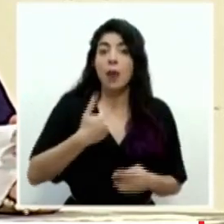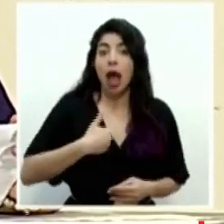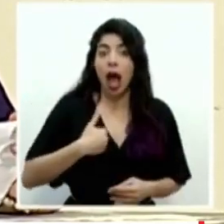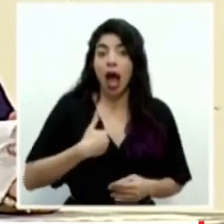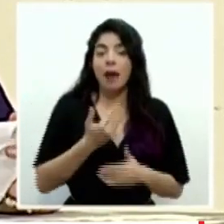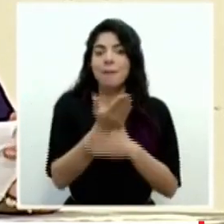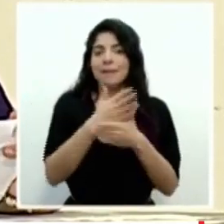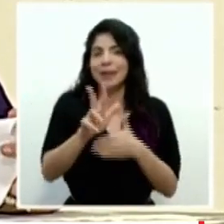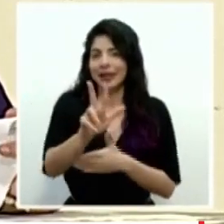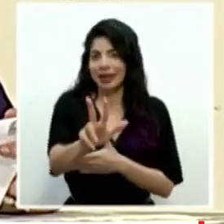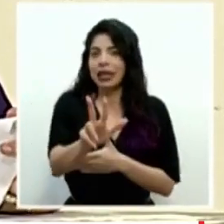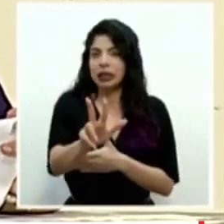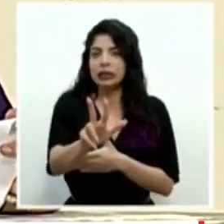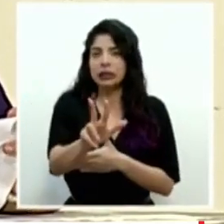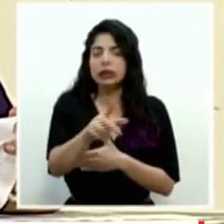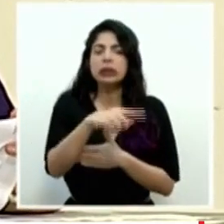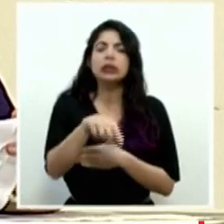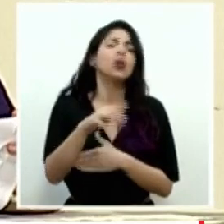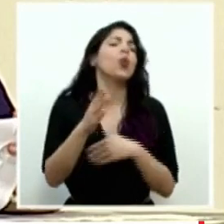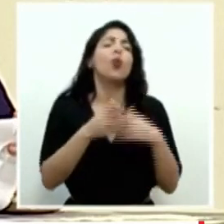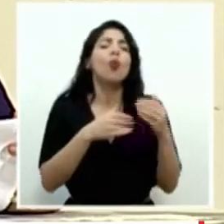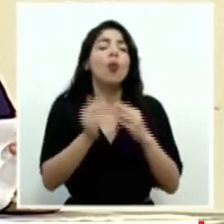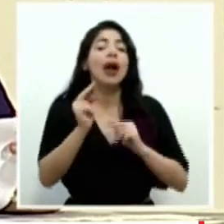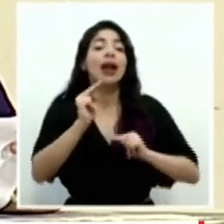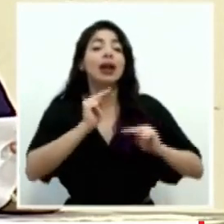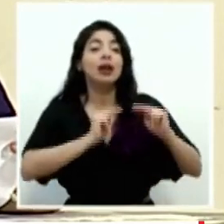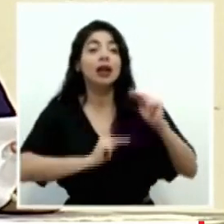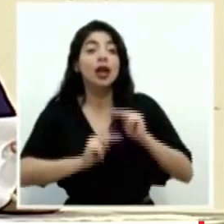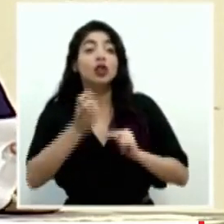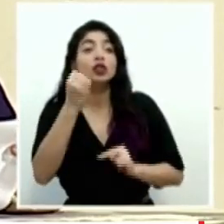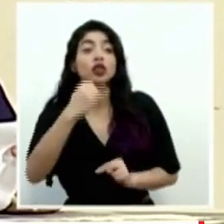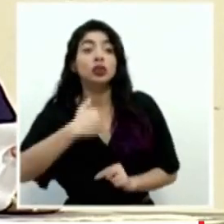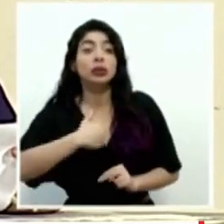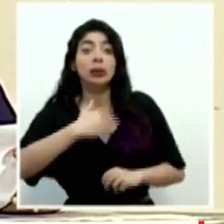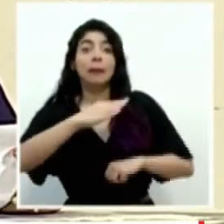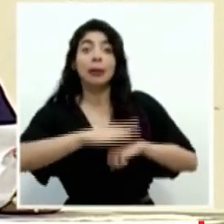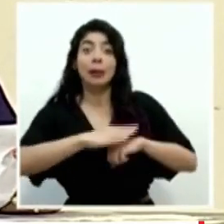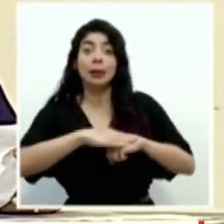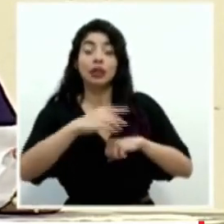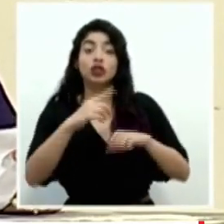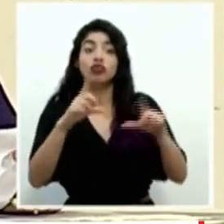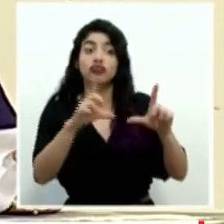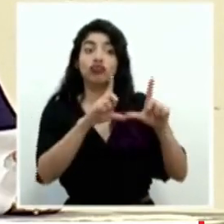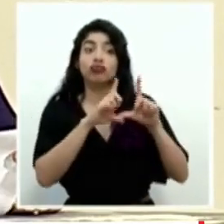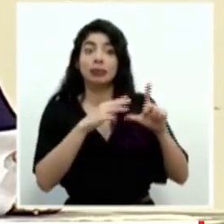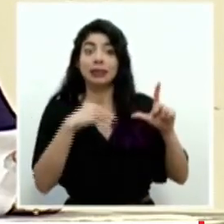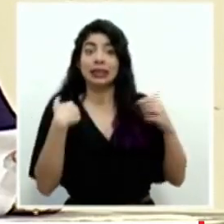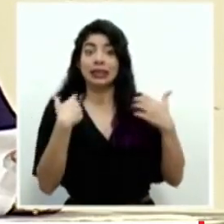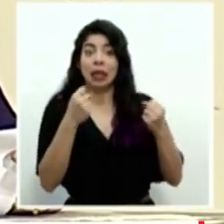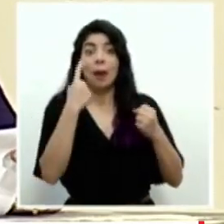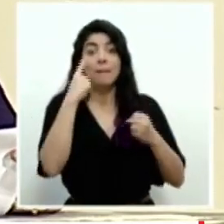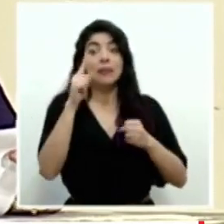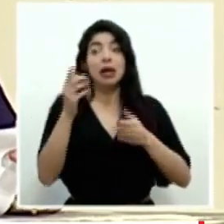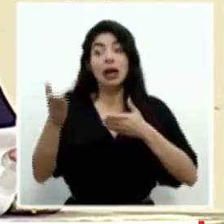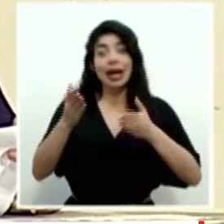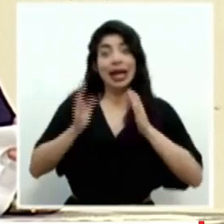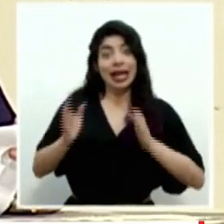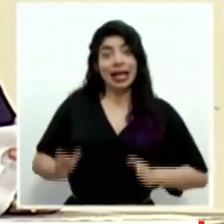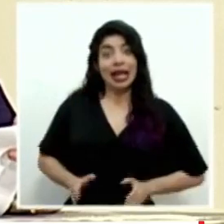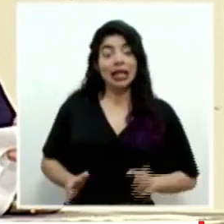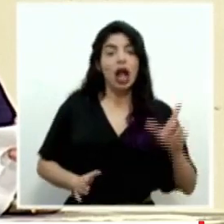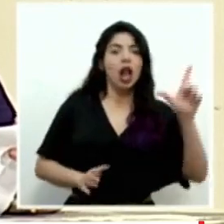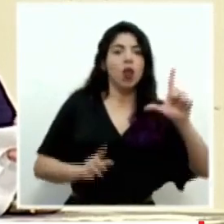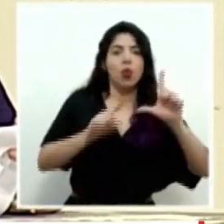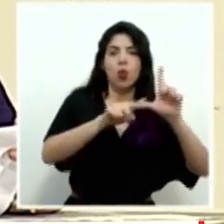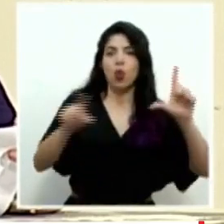corresponden a la fase 3 de apertura. Son todos los establecimientos con permiso sanitario de funcionamiento de atención al público de lunes